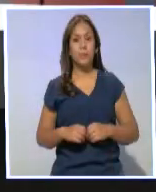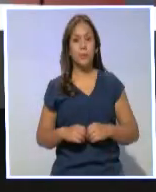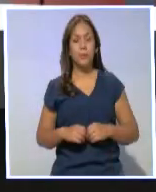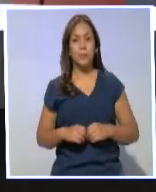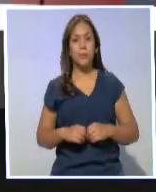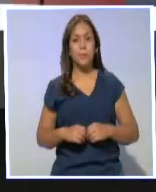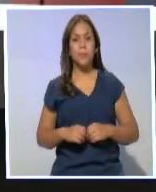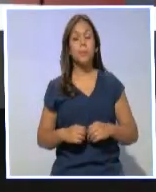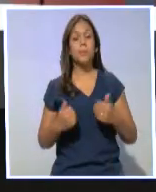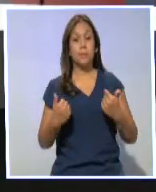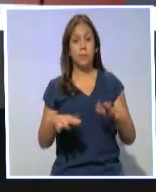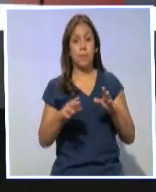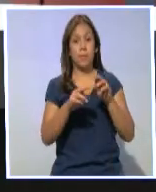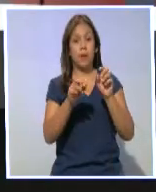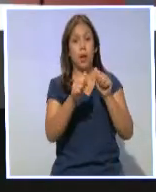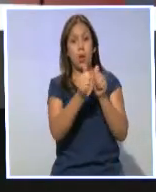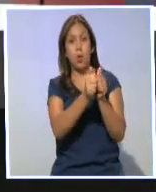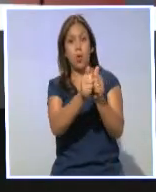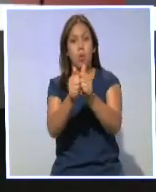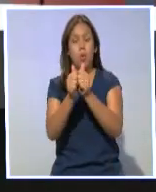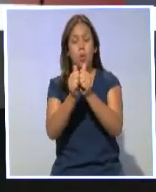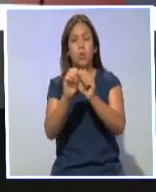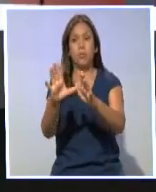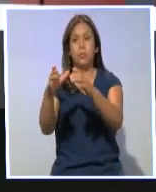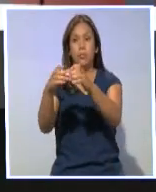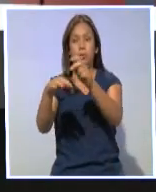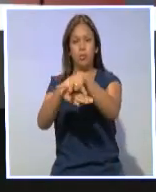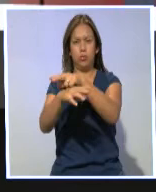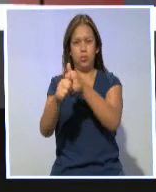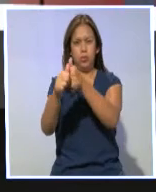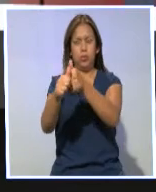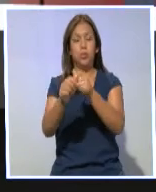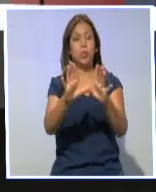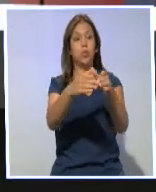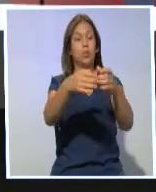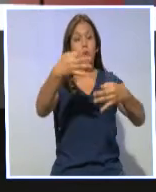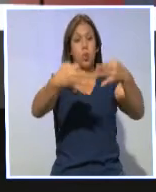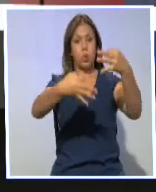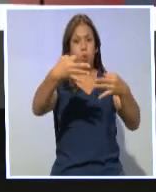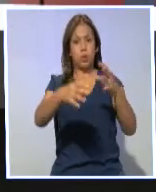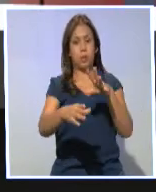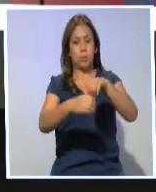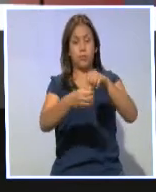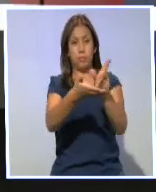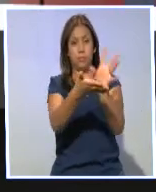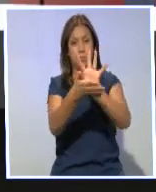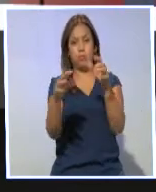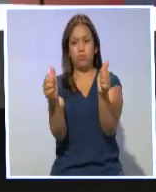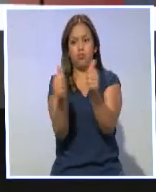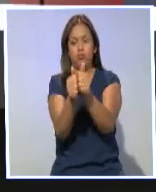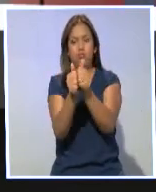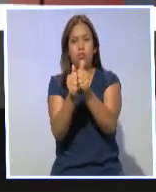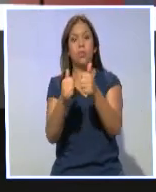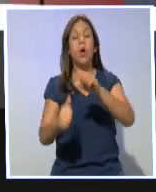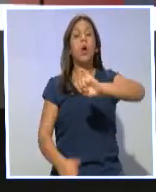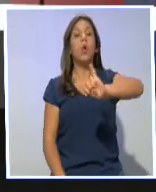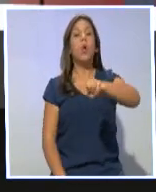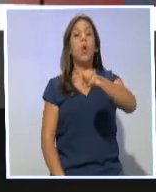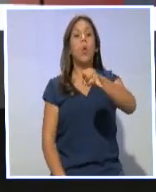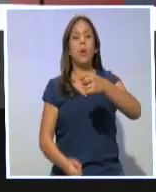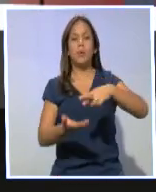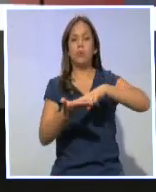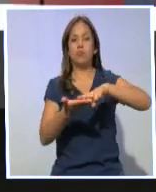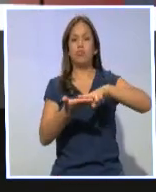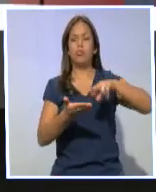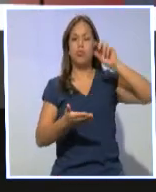De manera conjunta, las comisiones de Fiscalización y Justicia de la Asamblea Nacional sesionarán este jueves para recibir al